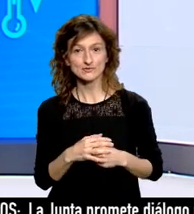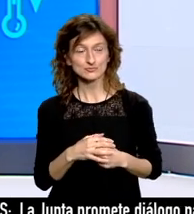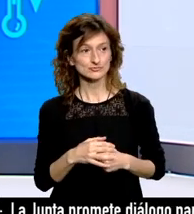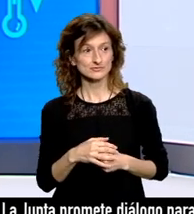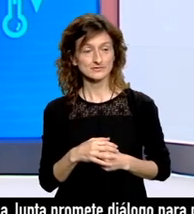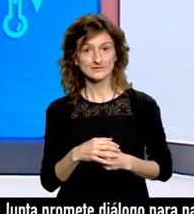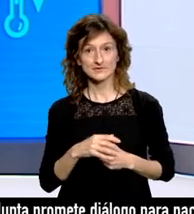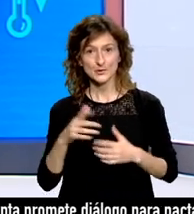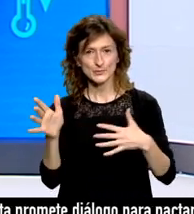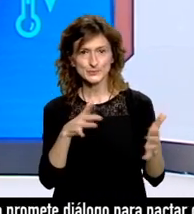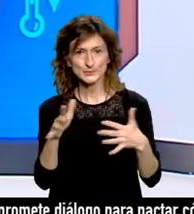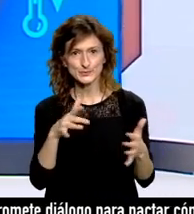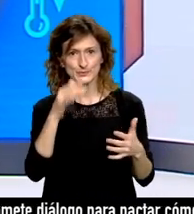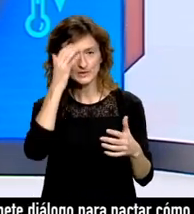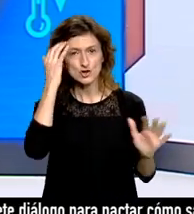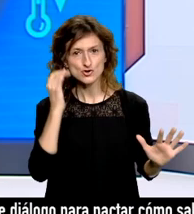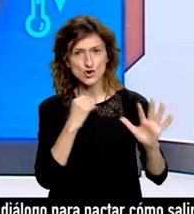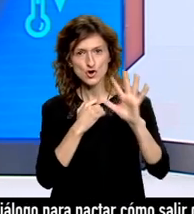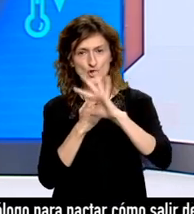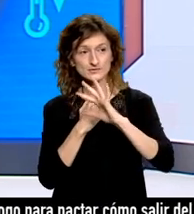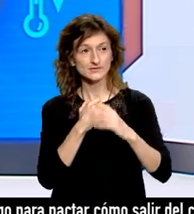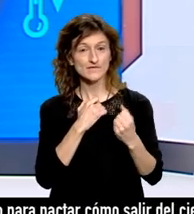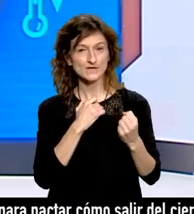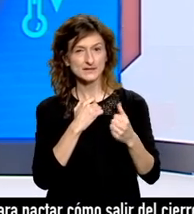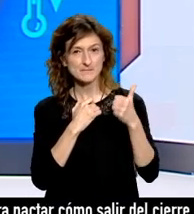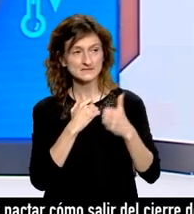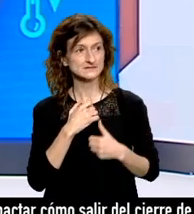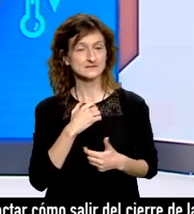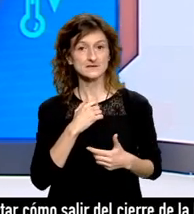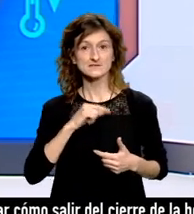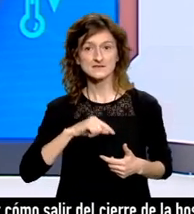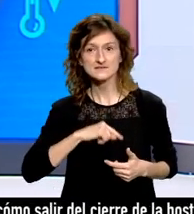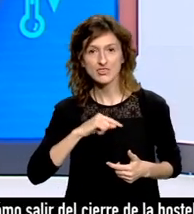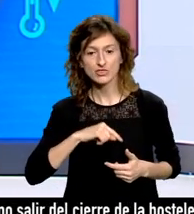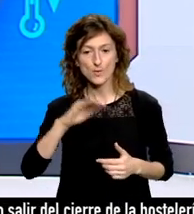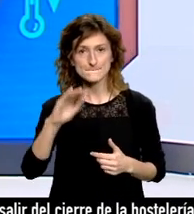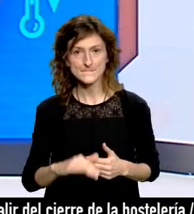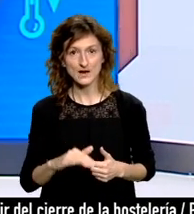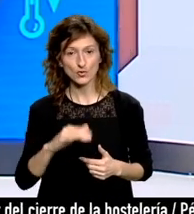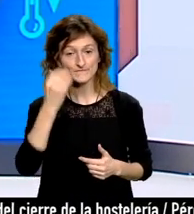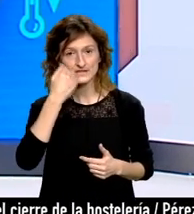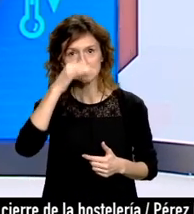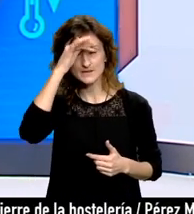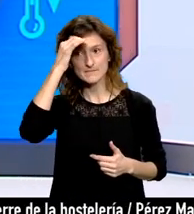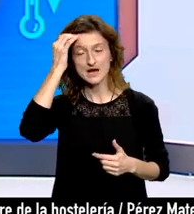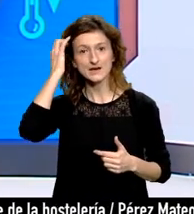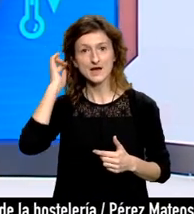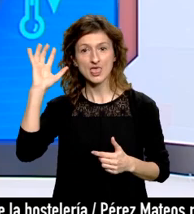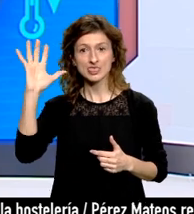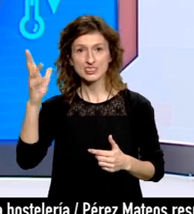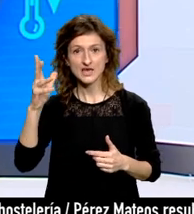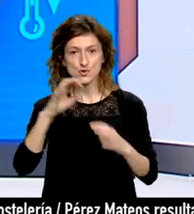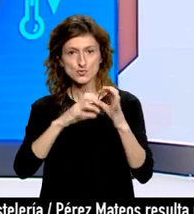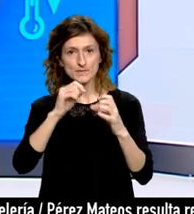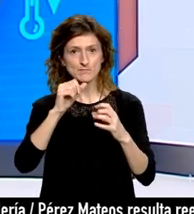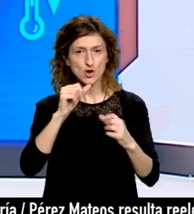días. Además se levanta viento del noreste que va a soplar con más intensidad y nos va a dejar sensación térmica todavía más baja. Nos espera un fin de semana de cielos